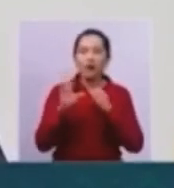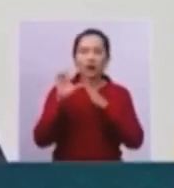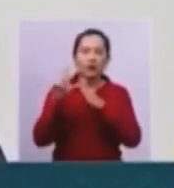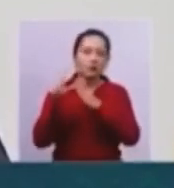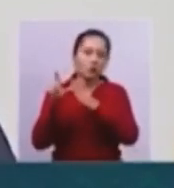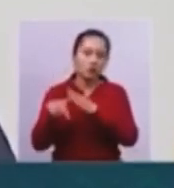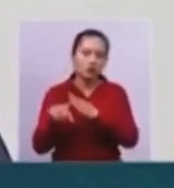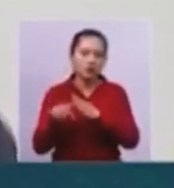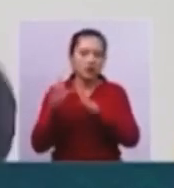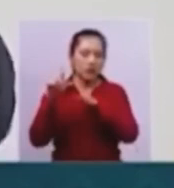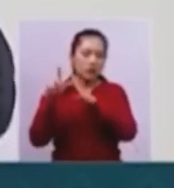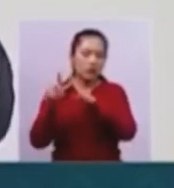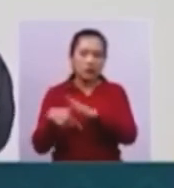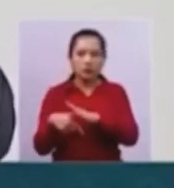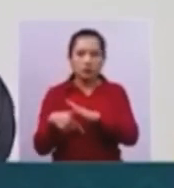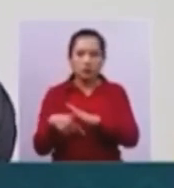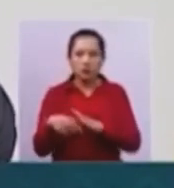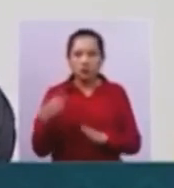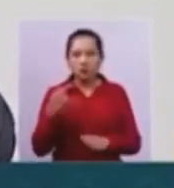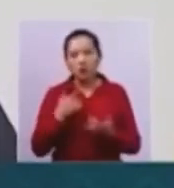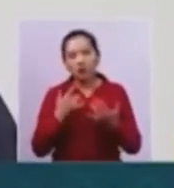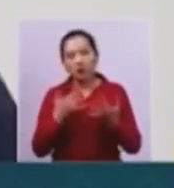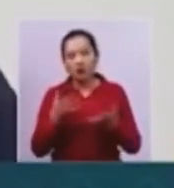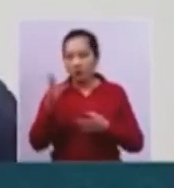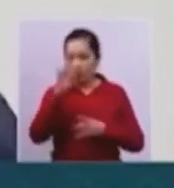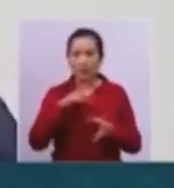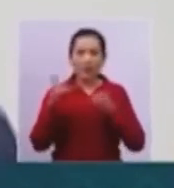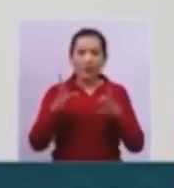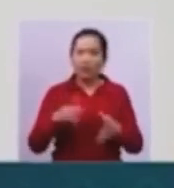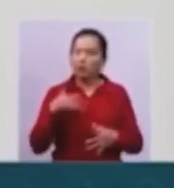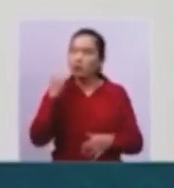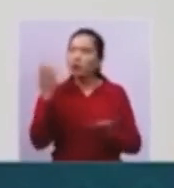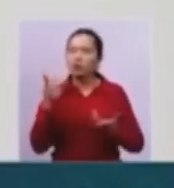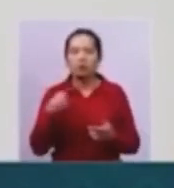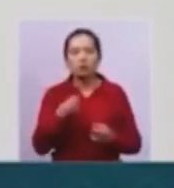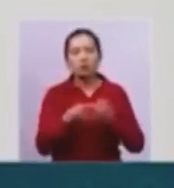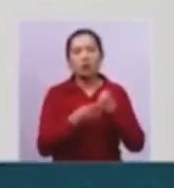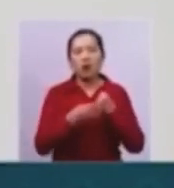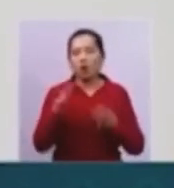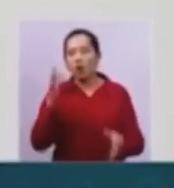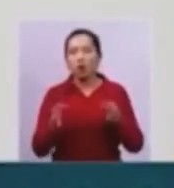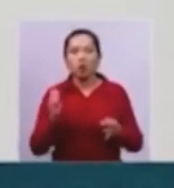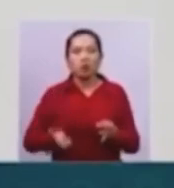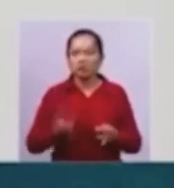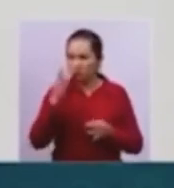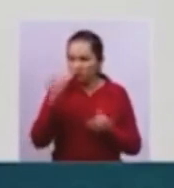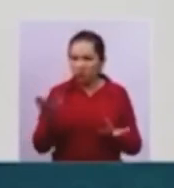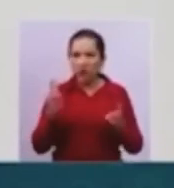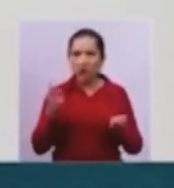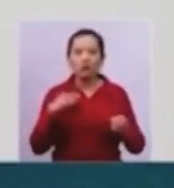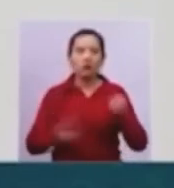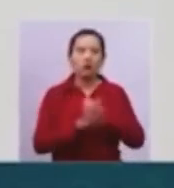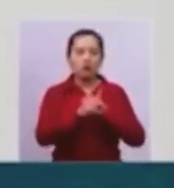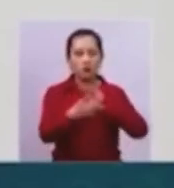recursos. A tal punto que lo teníamos ahí a nuestro director de ASFI, un día lo llamo, ¿dónde estás? Estoy en el juzgado, me dice, estaba defendiéndose con